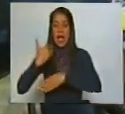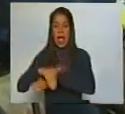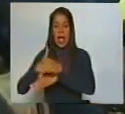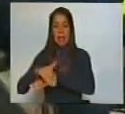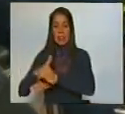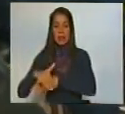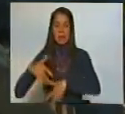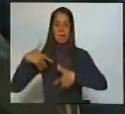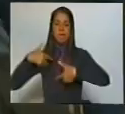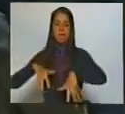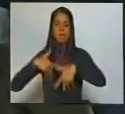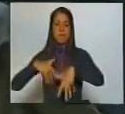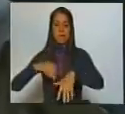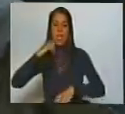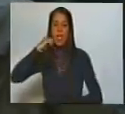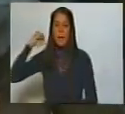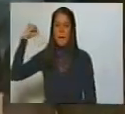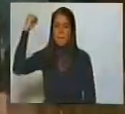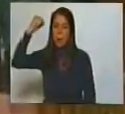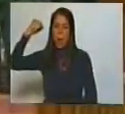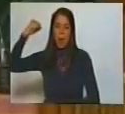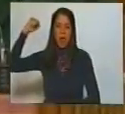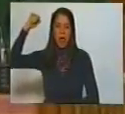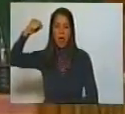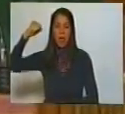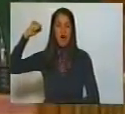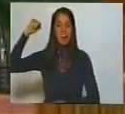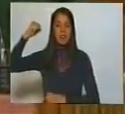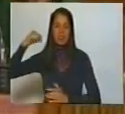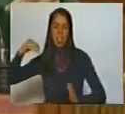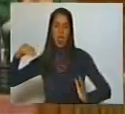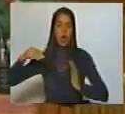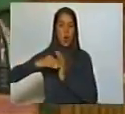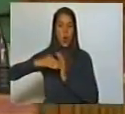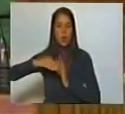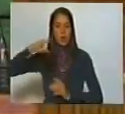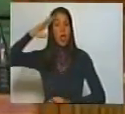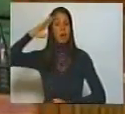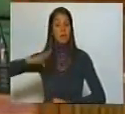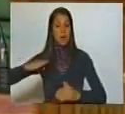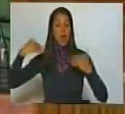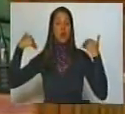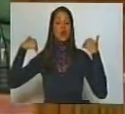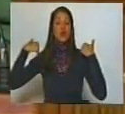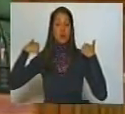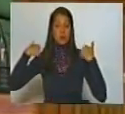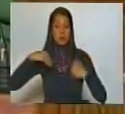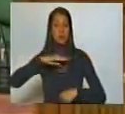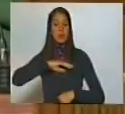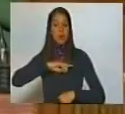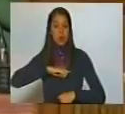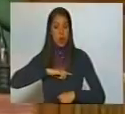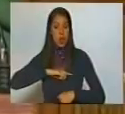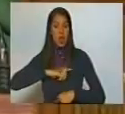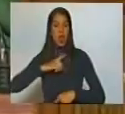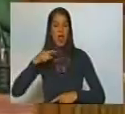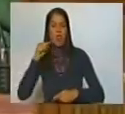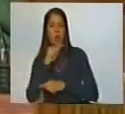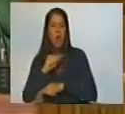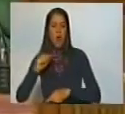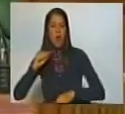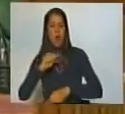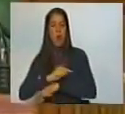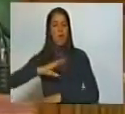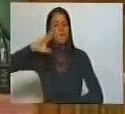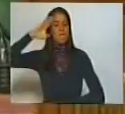comienza a protestar contra esos coroneles que estaban ahí. Ese es un cuento más largo, pero lo cierro diciendo